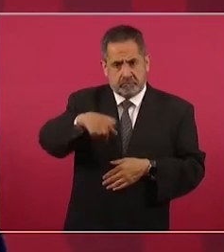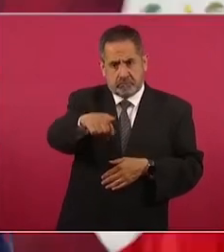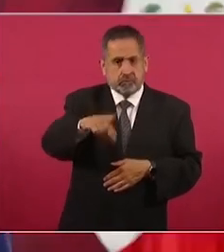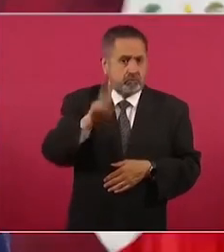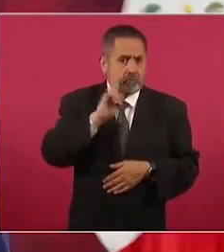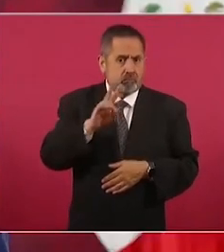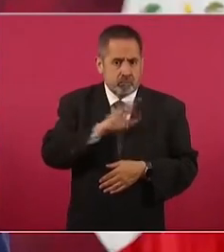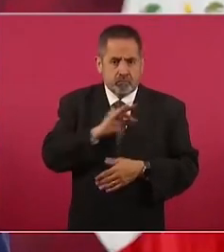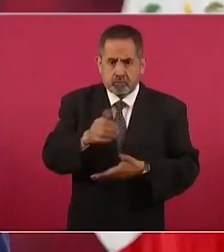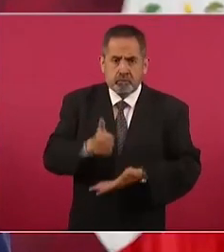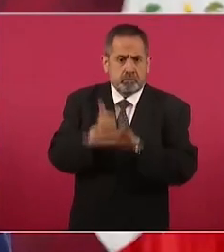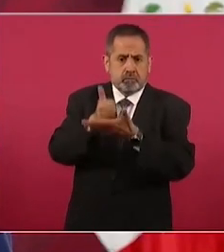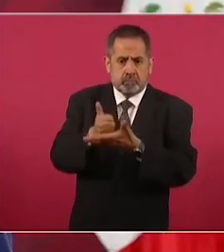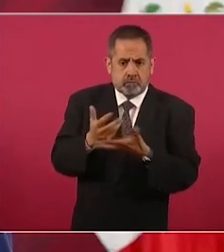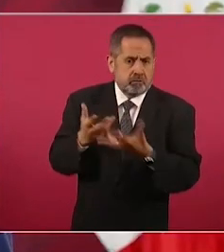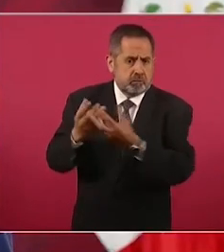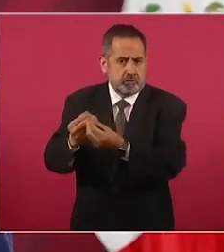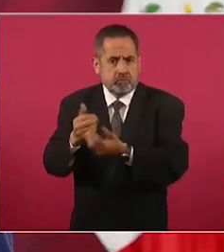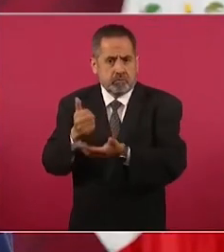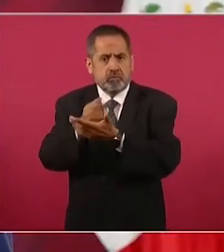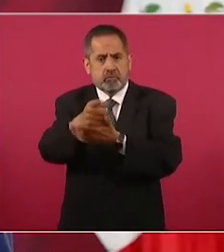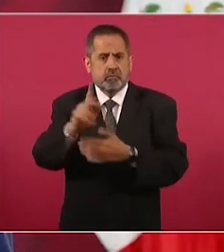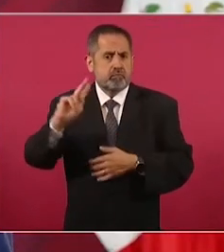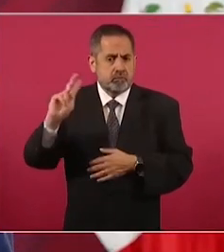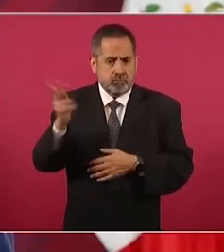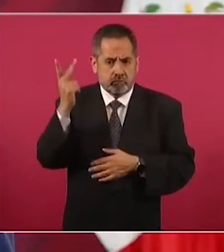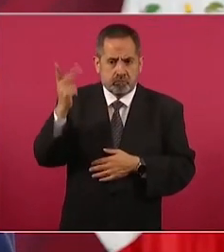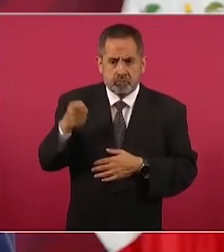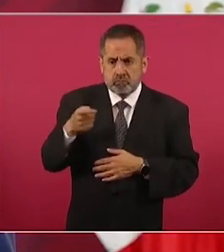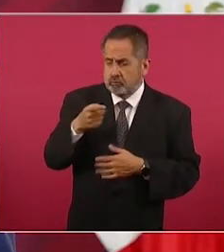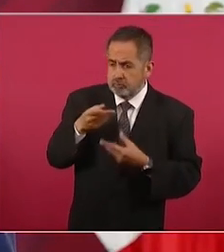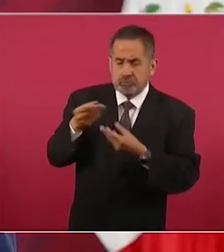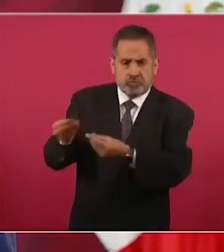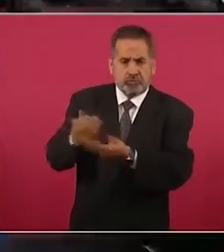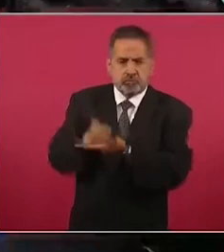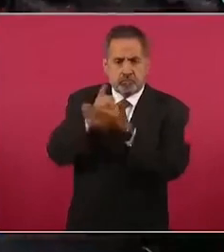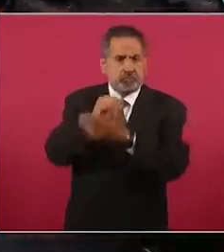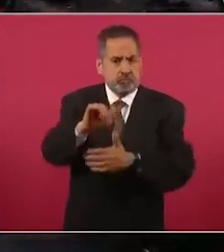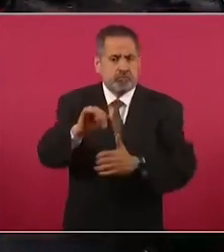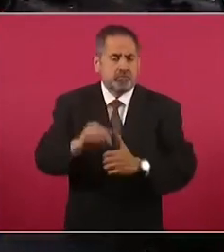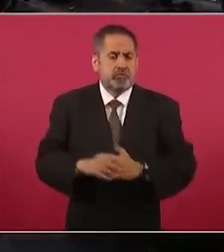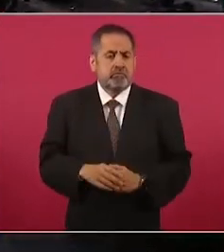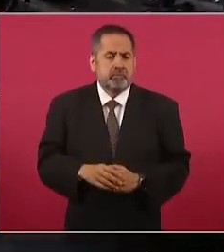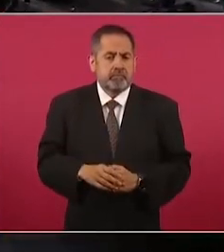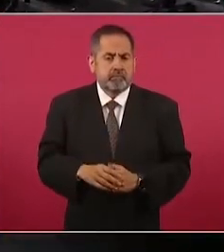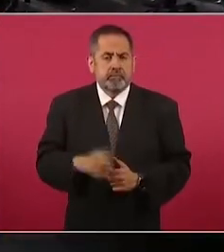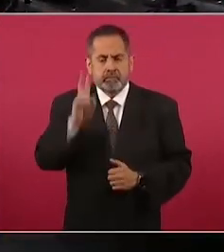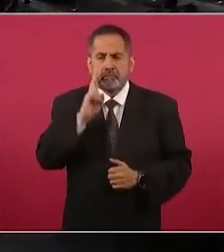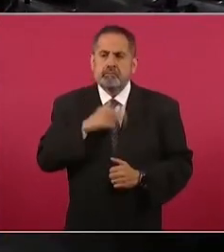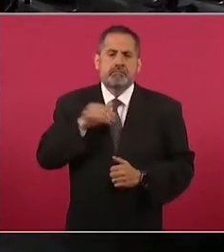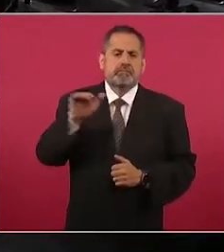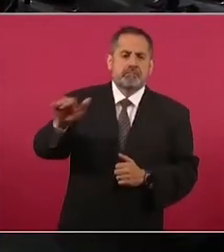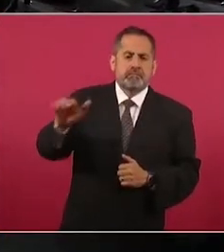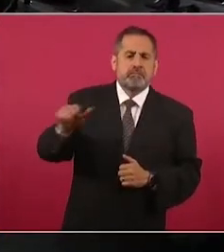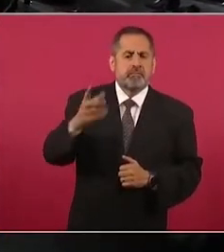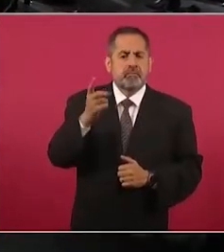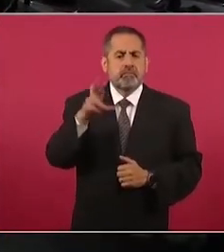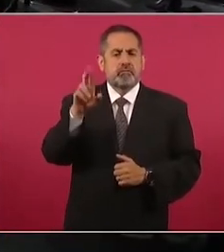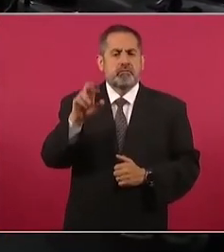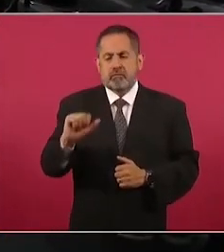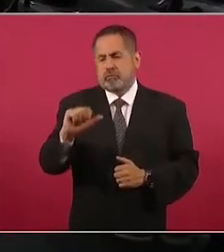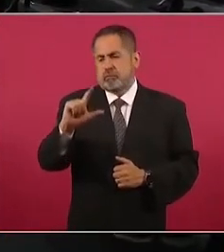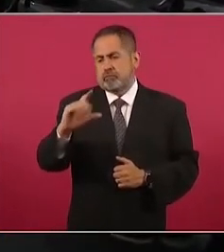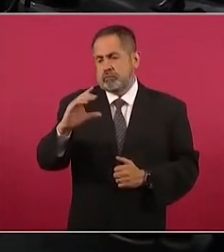ustedes pueden ayudar con el Politécnico y le vamos a pedir al doctor